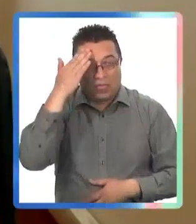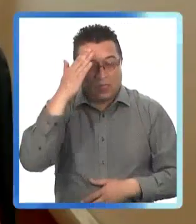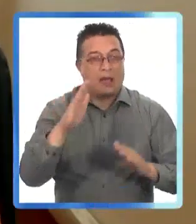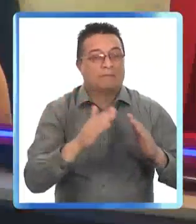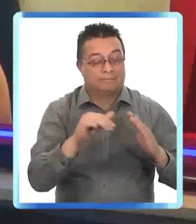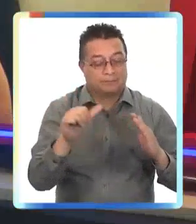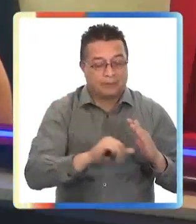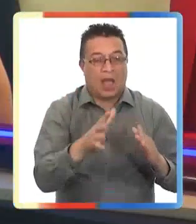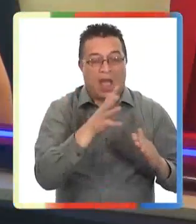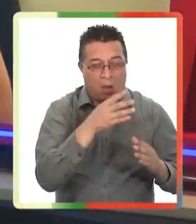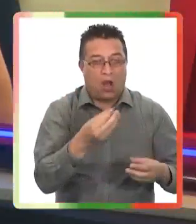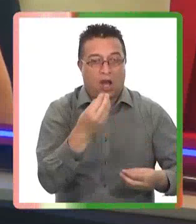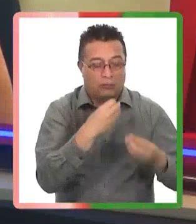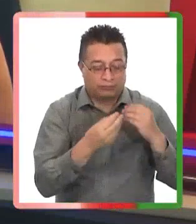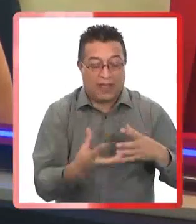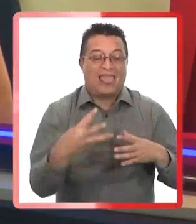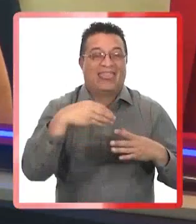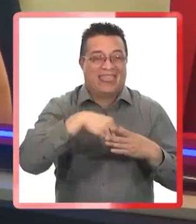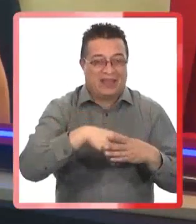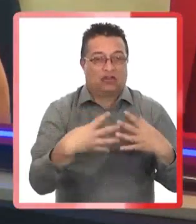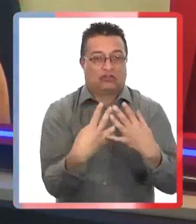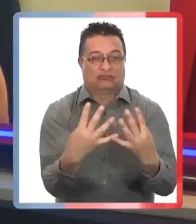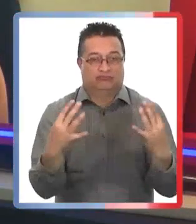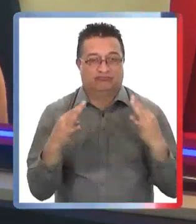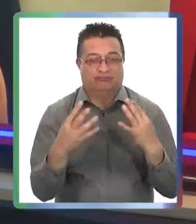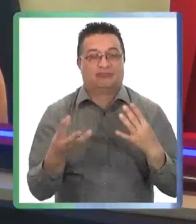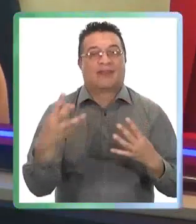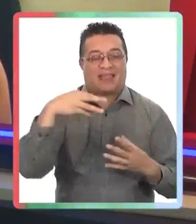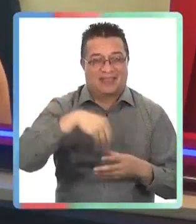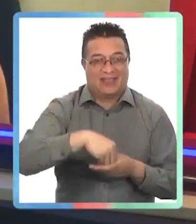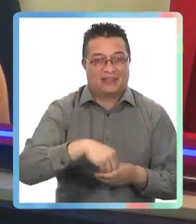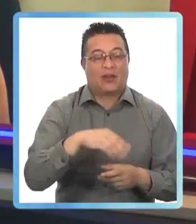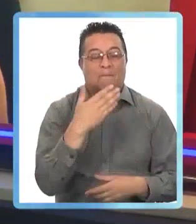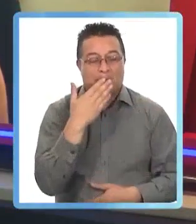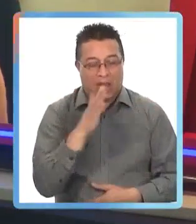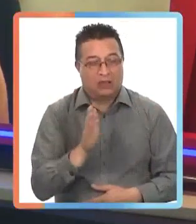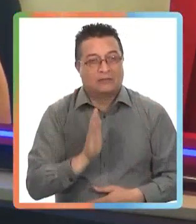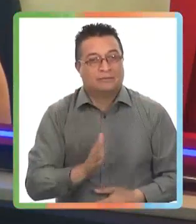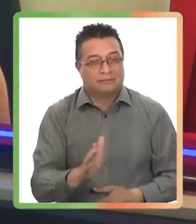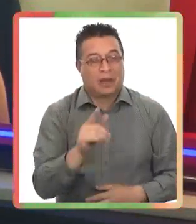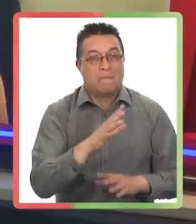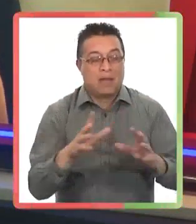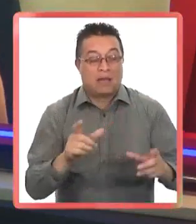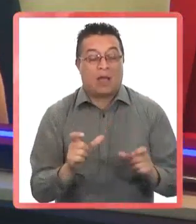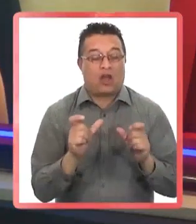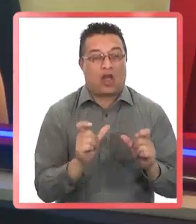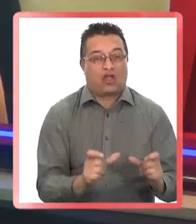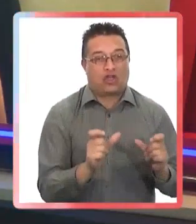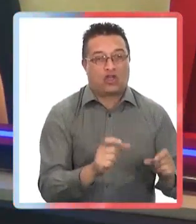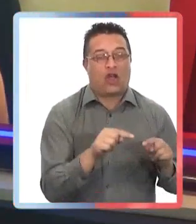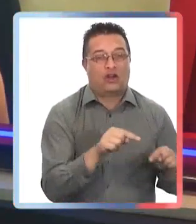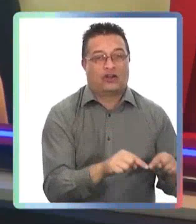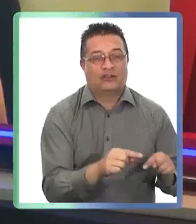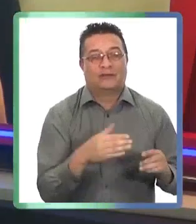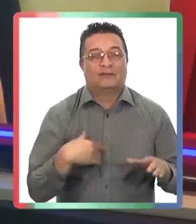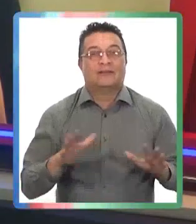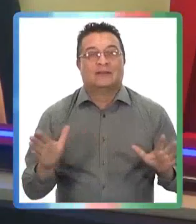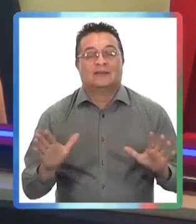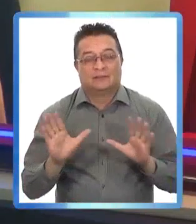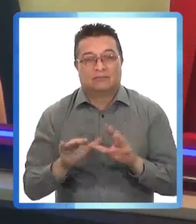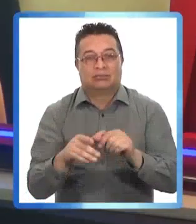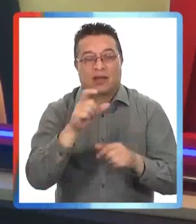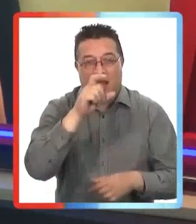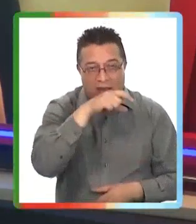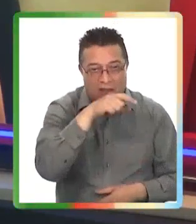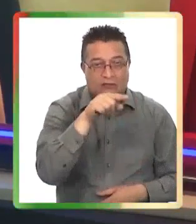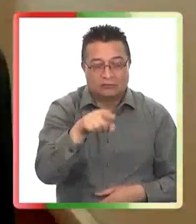del corral y por lo tanto mantener un mayor control sobre las aves que cada quien posee y obviamente ante